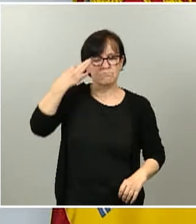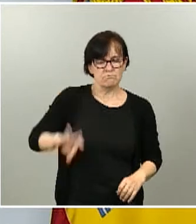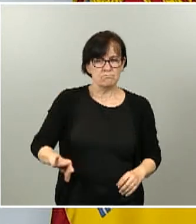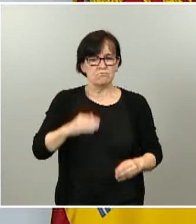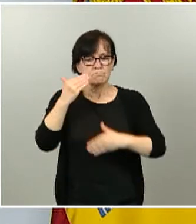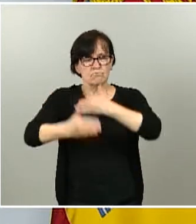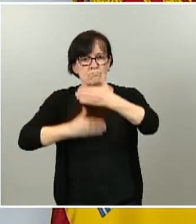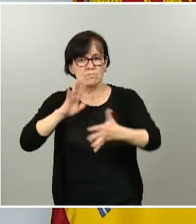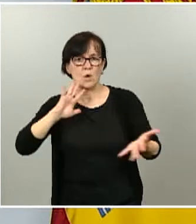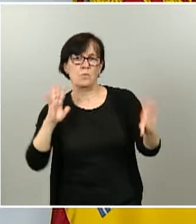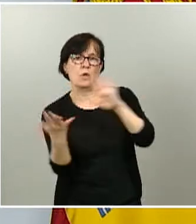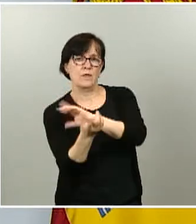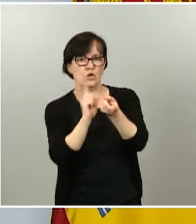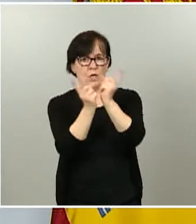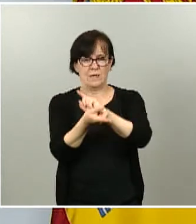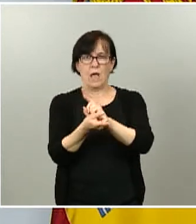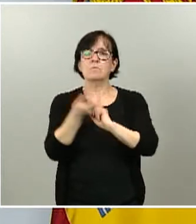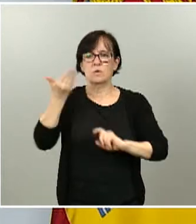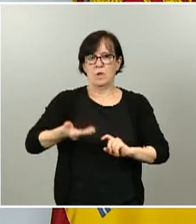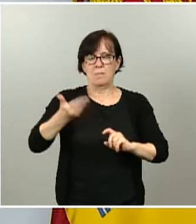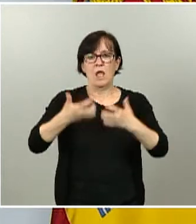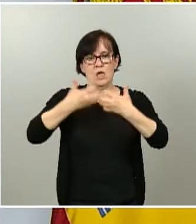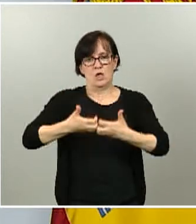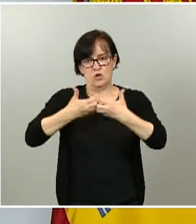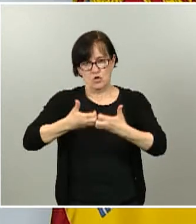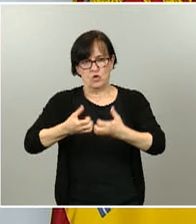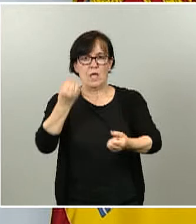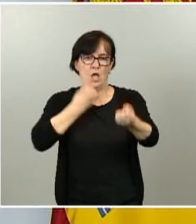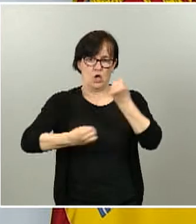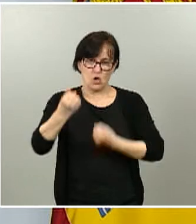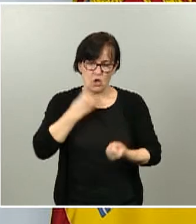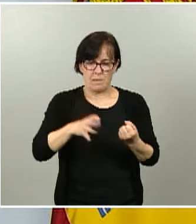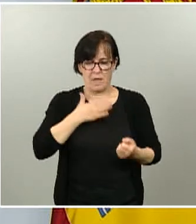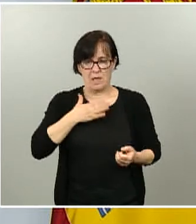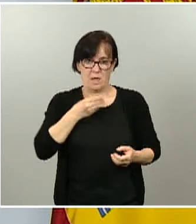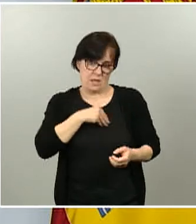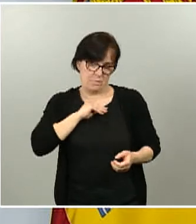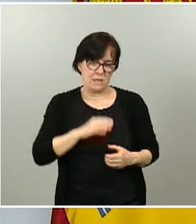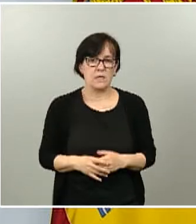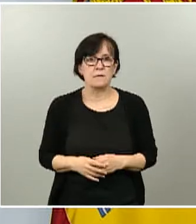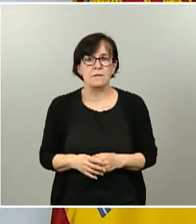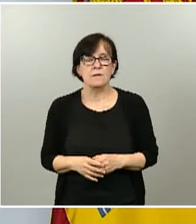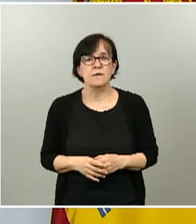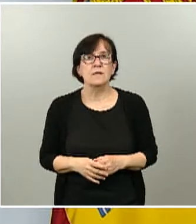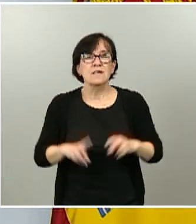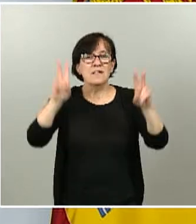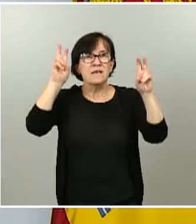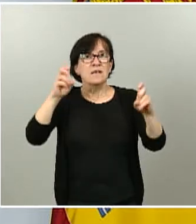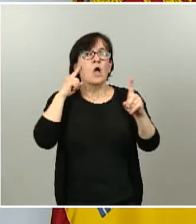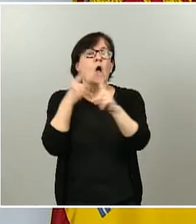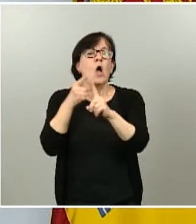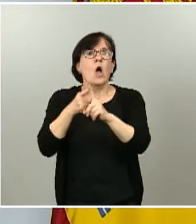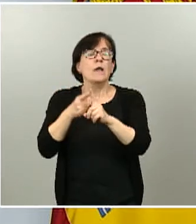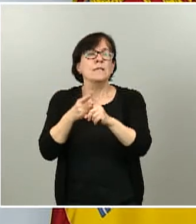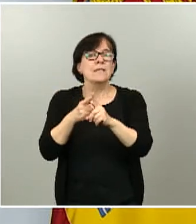muy importante para el conjunto de la industria y de la economía en nuestro país. Con respecto a los objetivos de